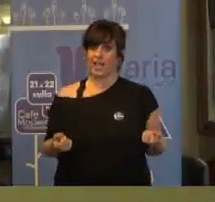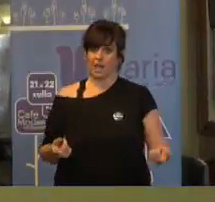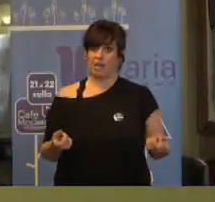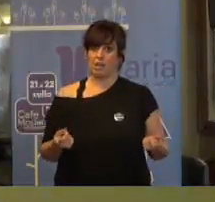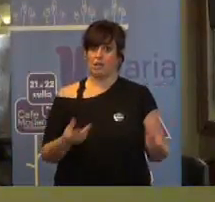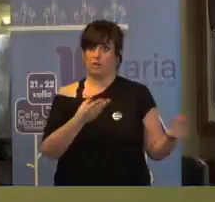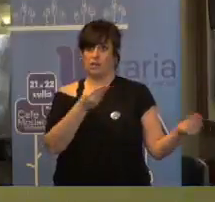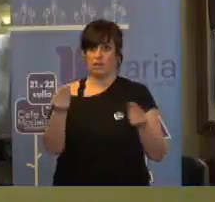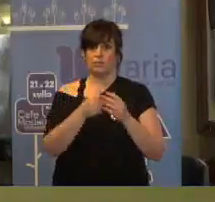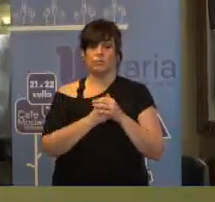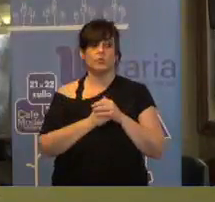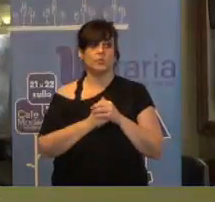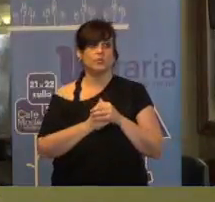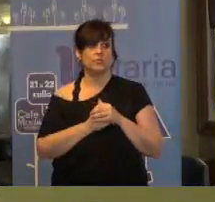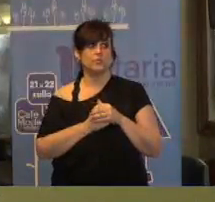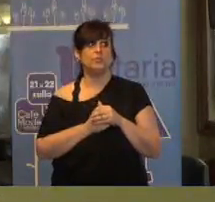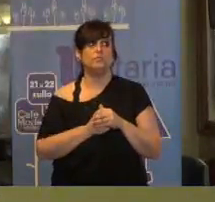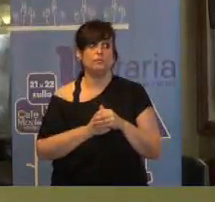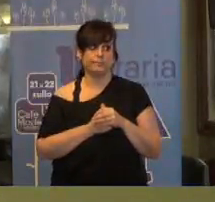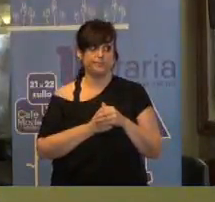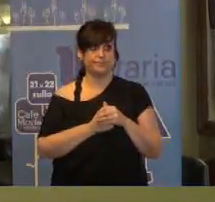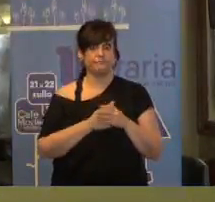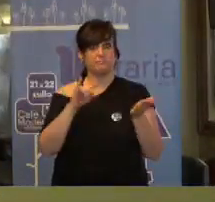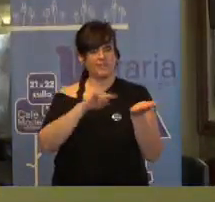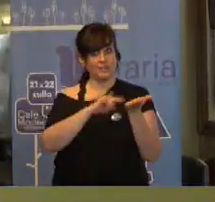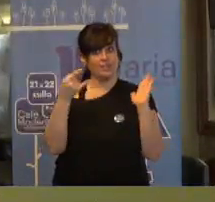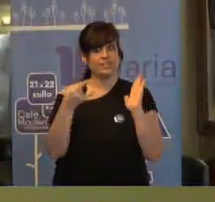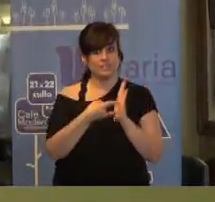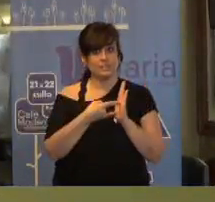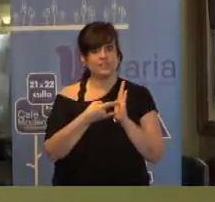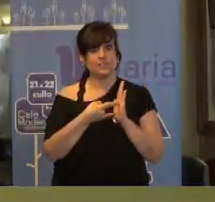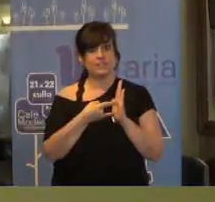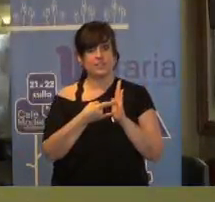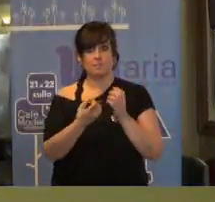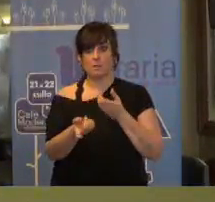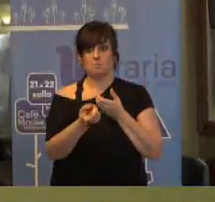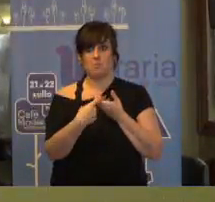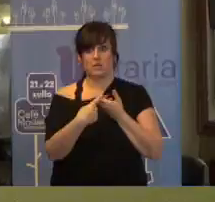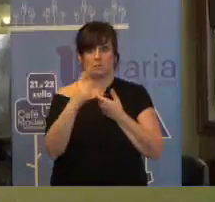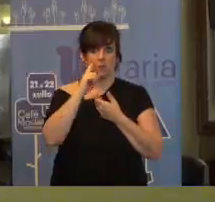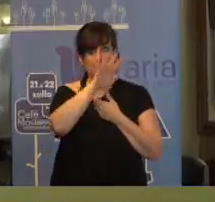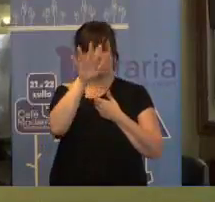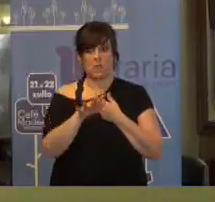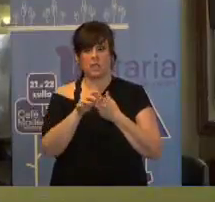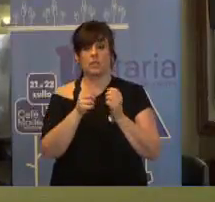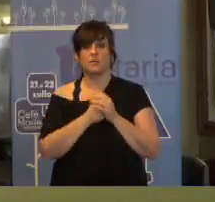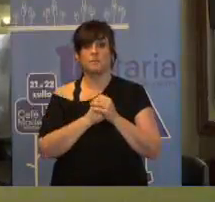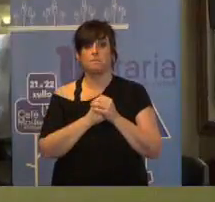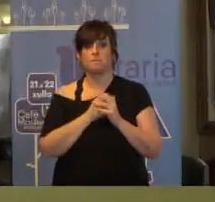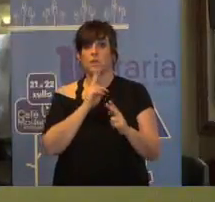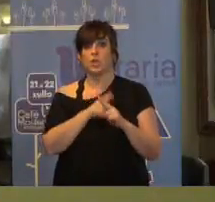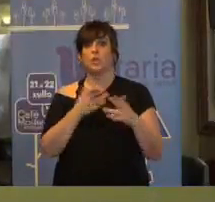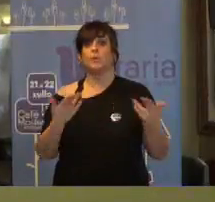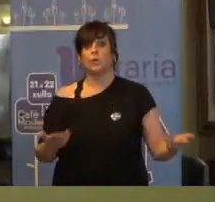Premio Corazón de Pedra, onde hai un sistema de aparente participación cidadá que se denominan